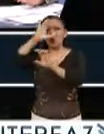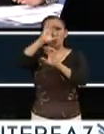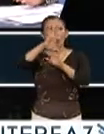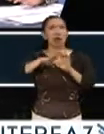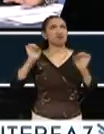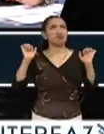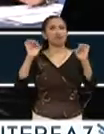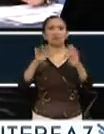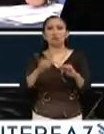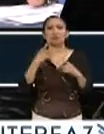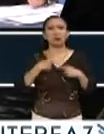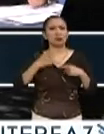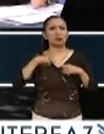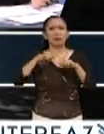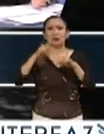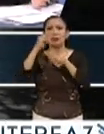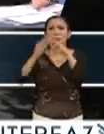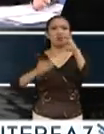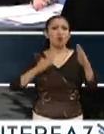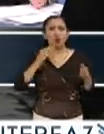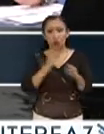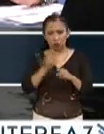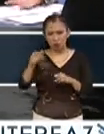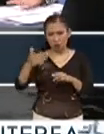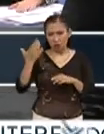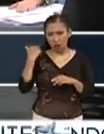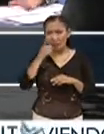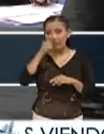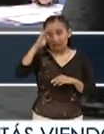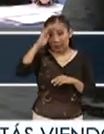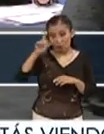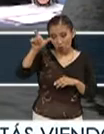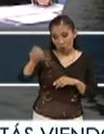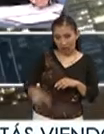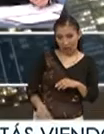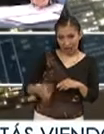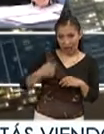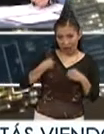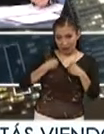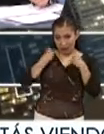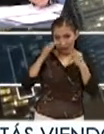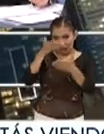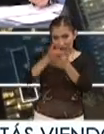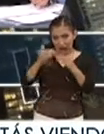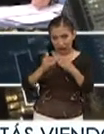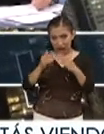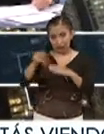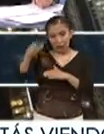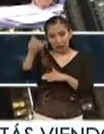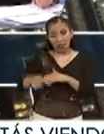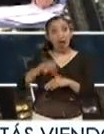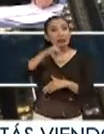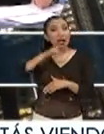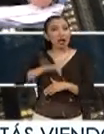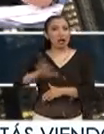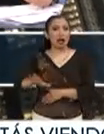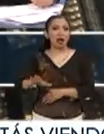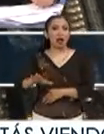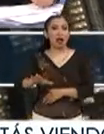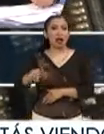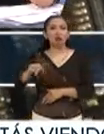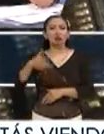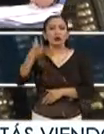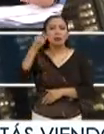conviven personas de todo el mundo. Tú me decías que esta señora con la que te tocó quedarte es una señora italiana.